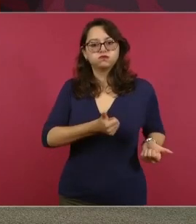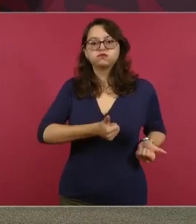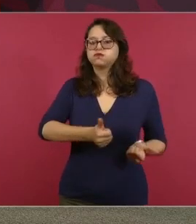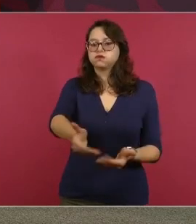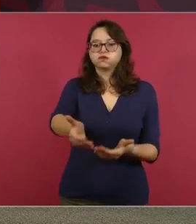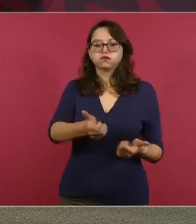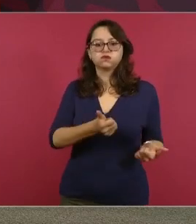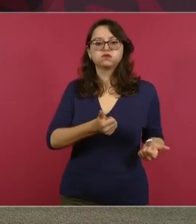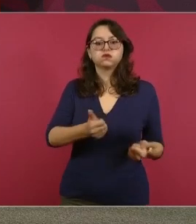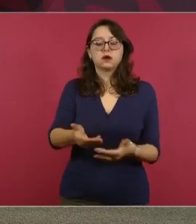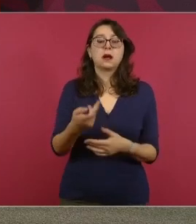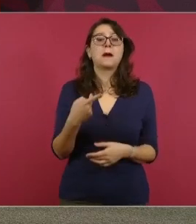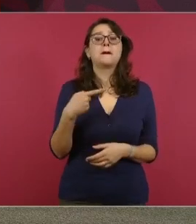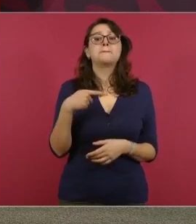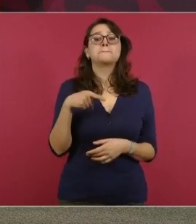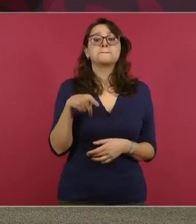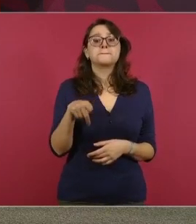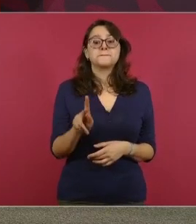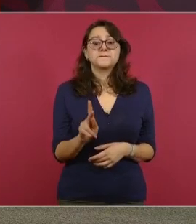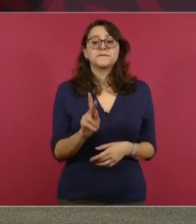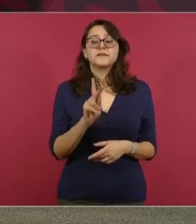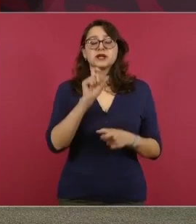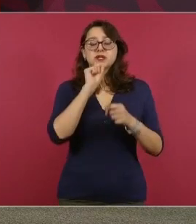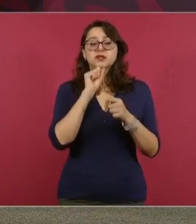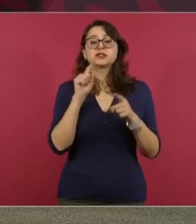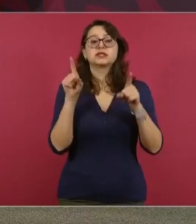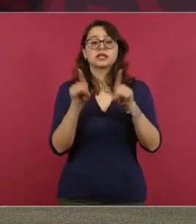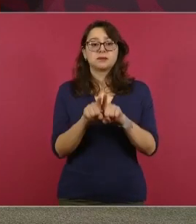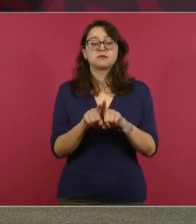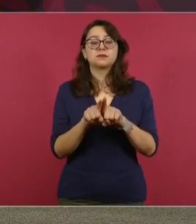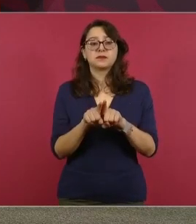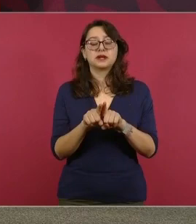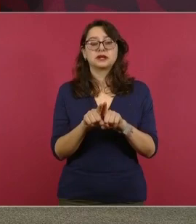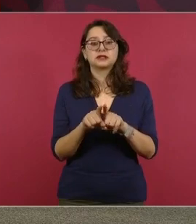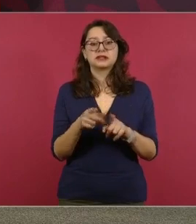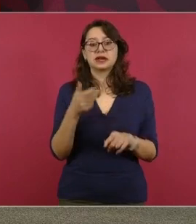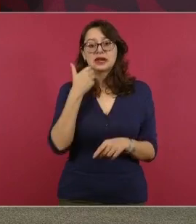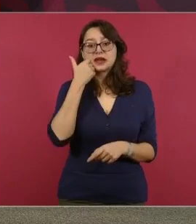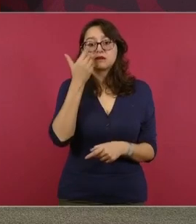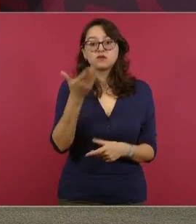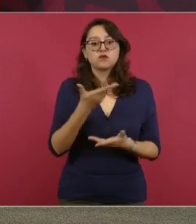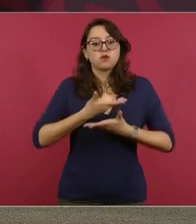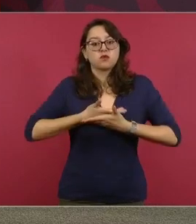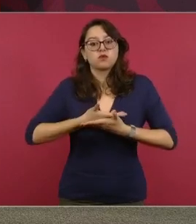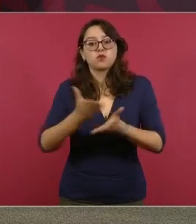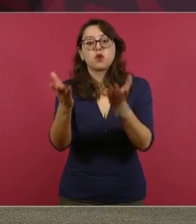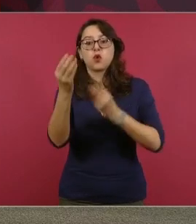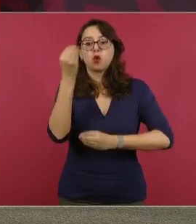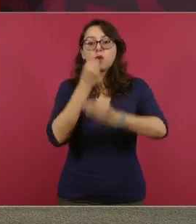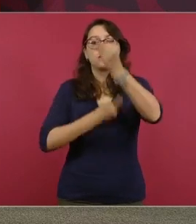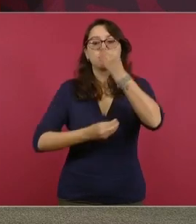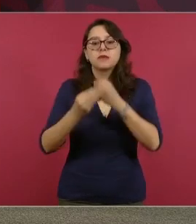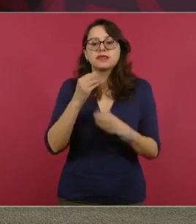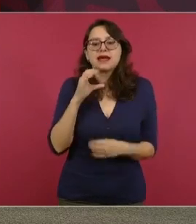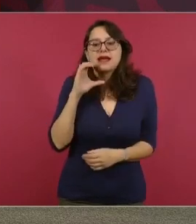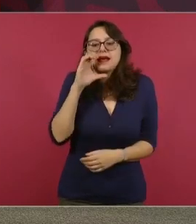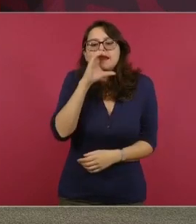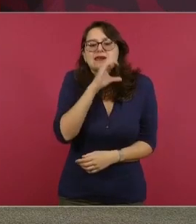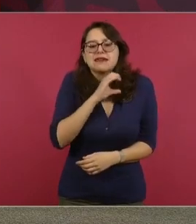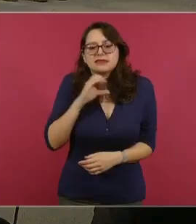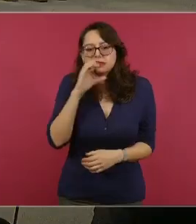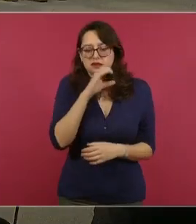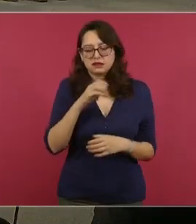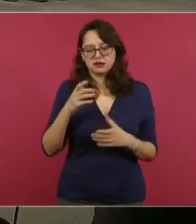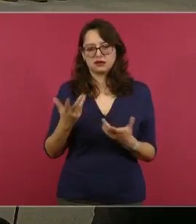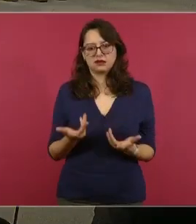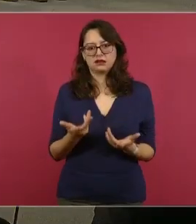procurar que haya alimentos calientes, no solo la